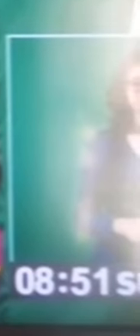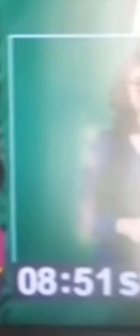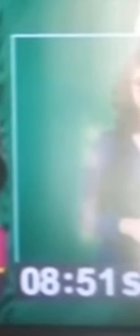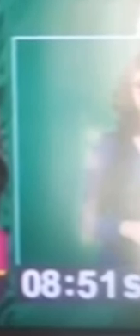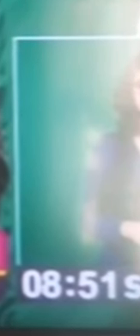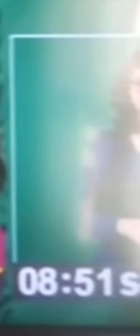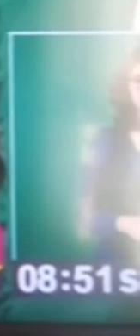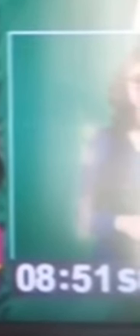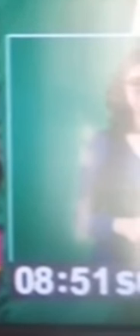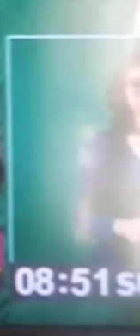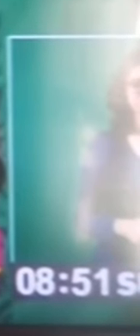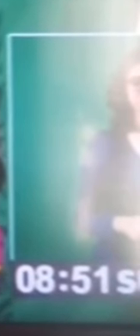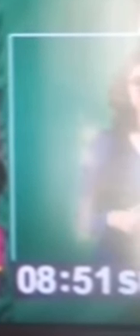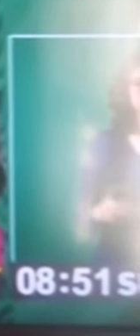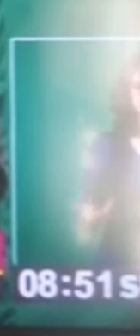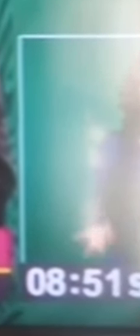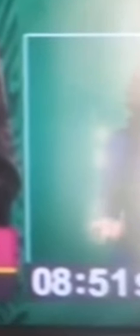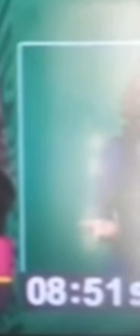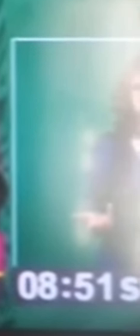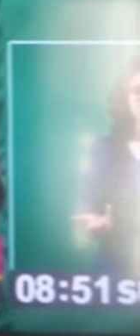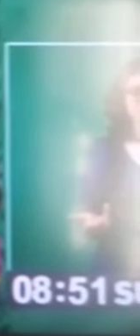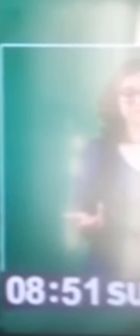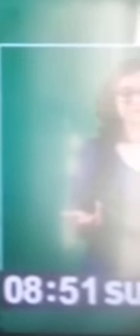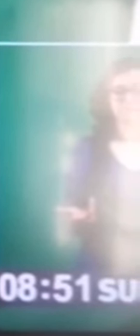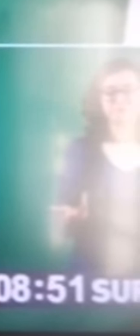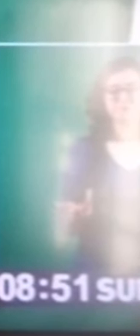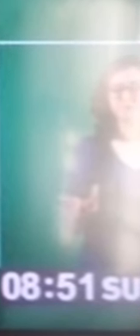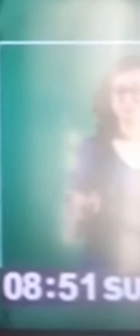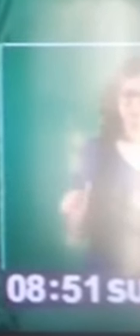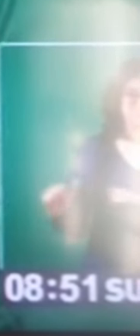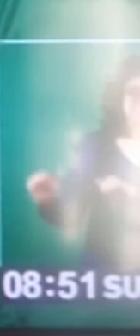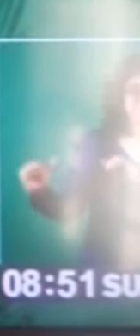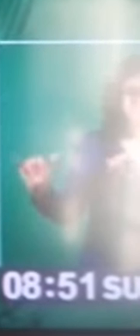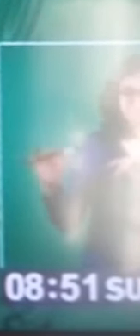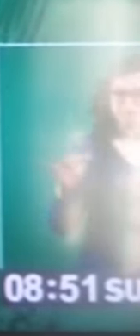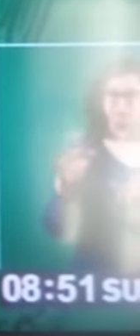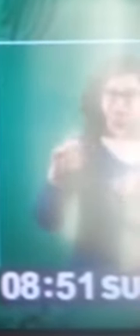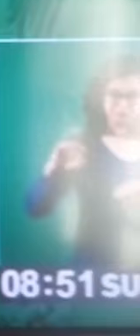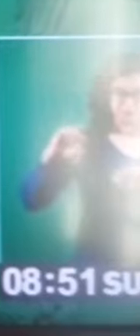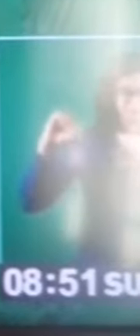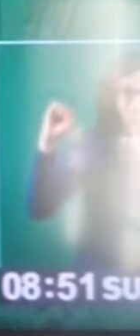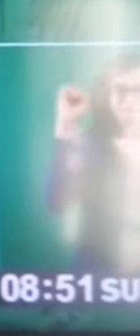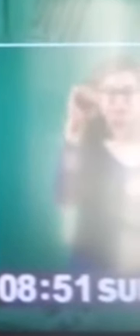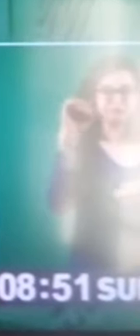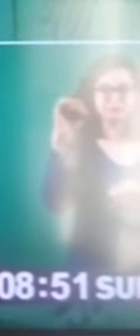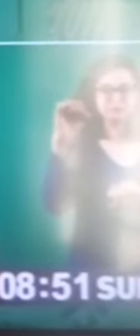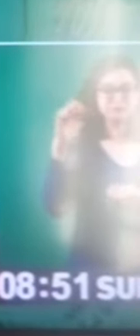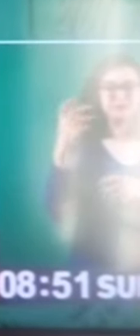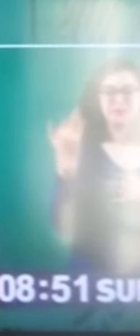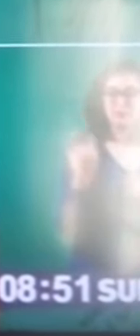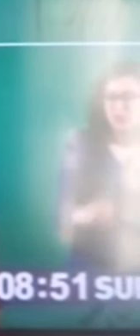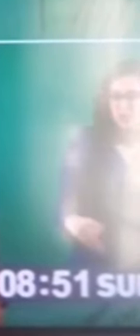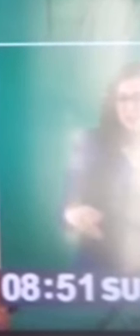Los 3 días de la última manifestación, infarto.